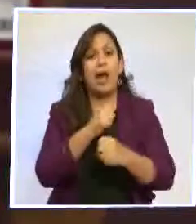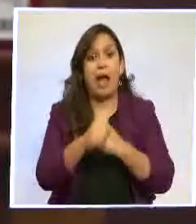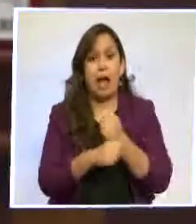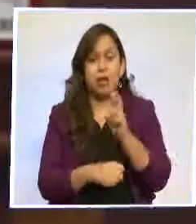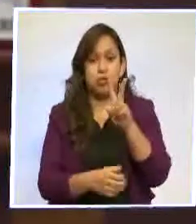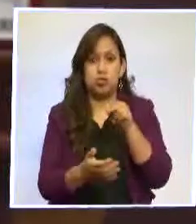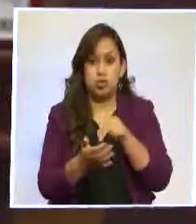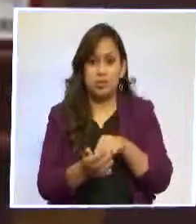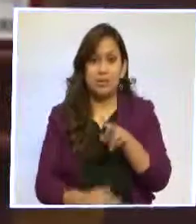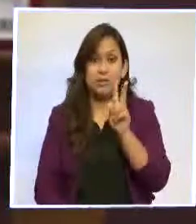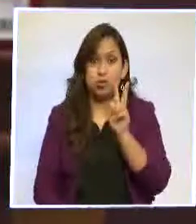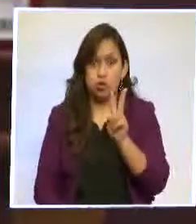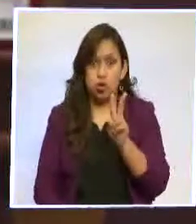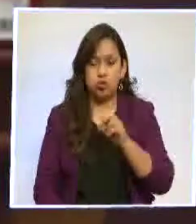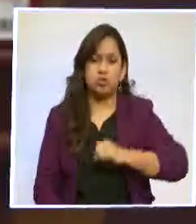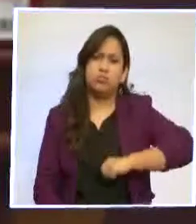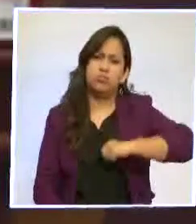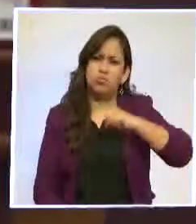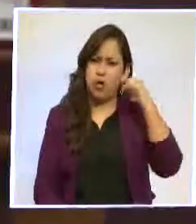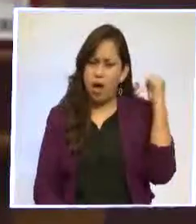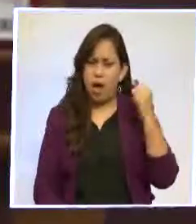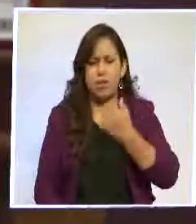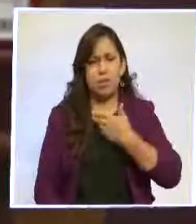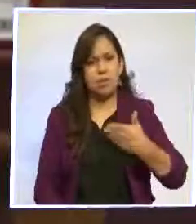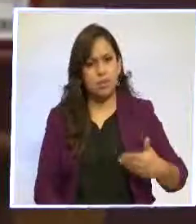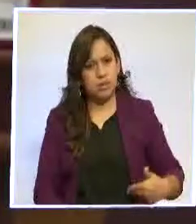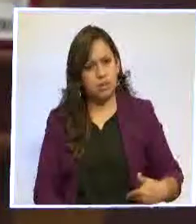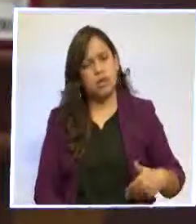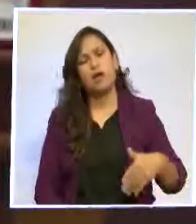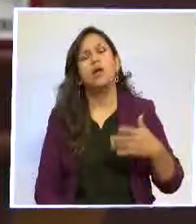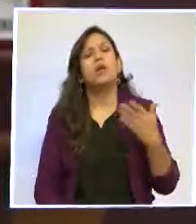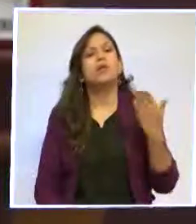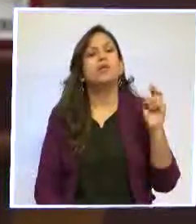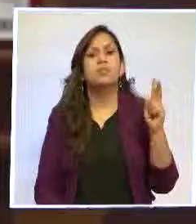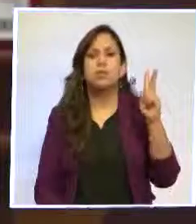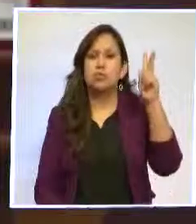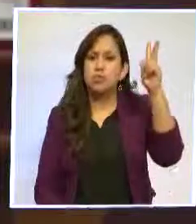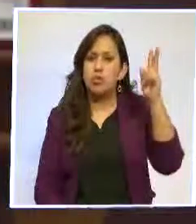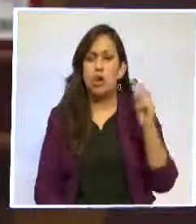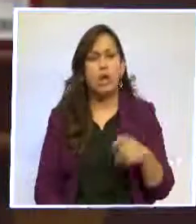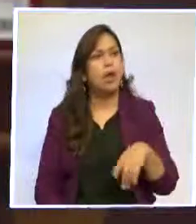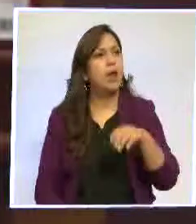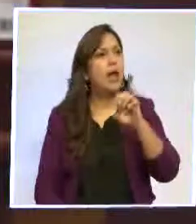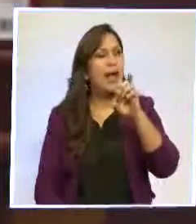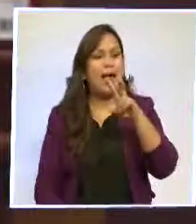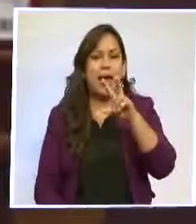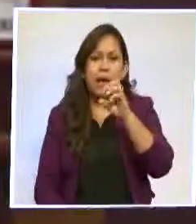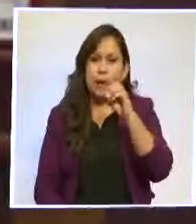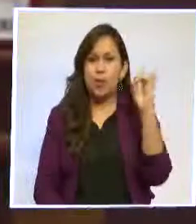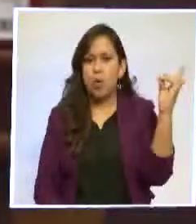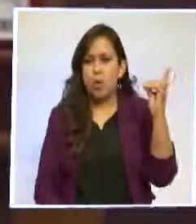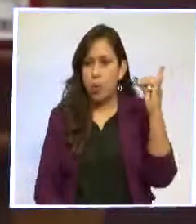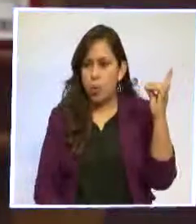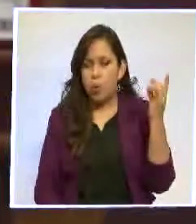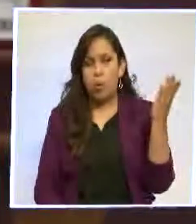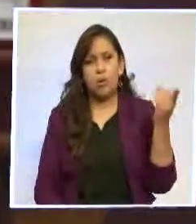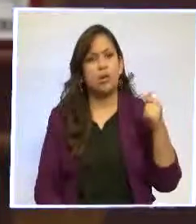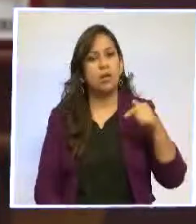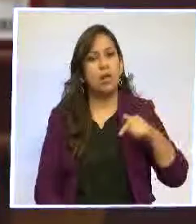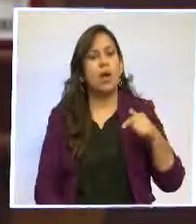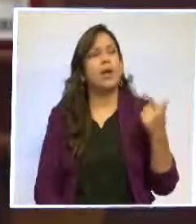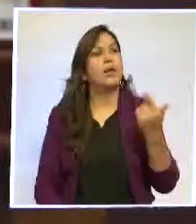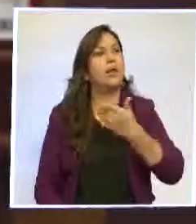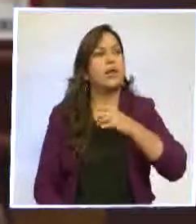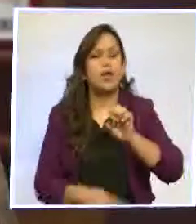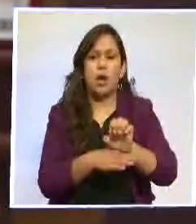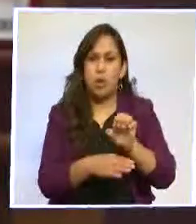con el triunfo del presidente Chávez en Venezuela, luego el presidente Kirchner en Argentina, el caso de Evo, el caso de Fernando Lugo, el caso del presidente